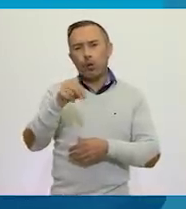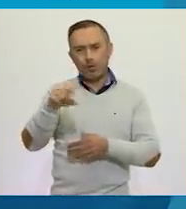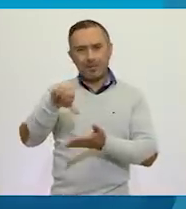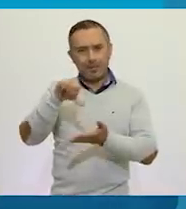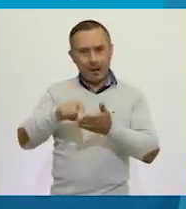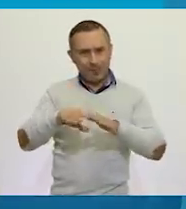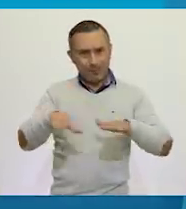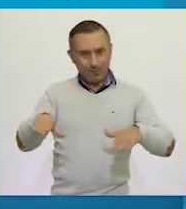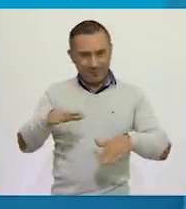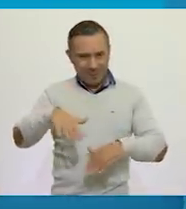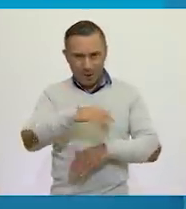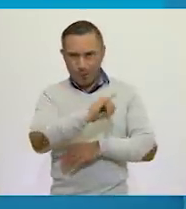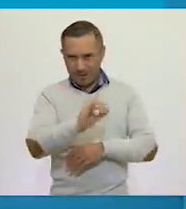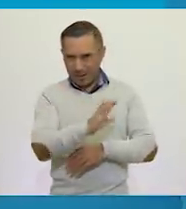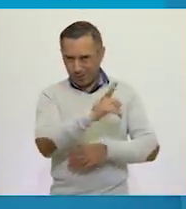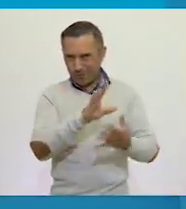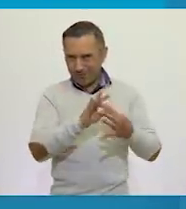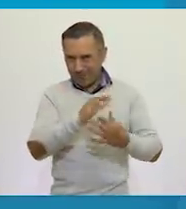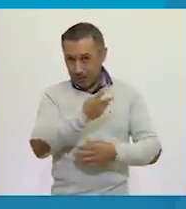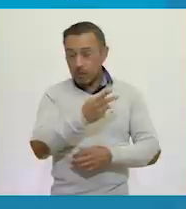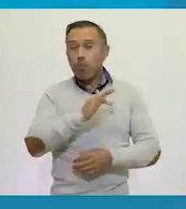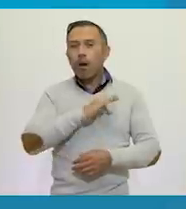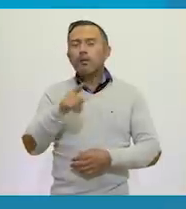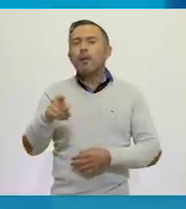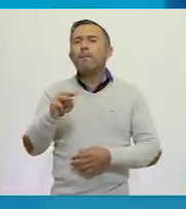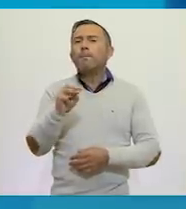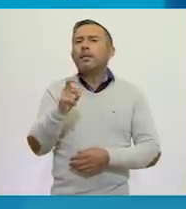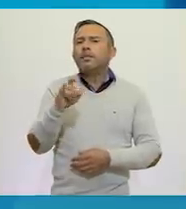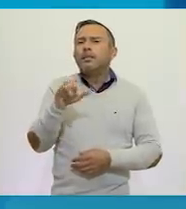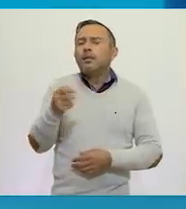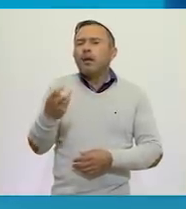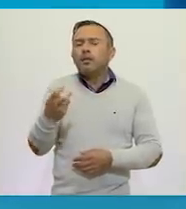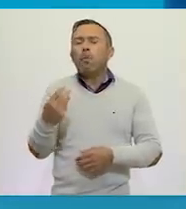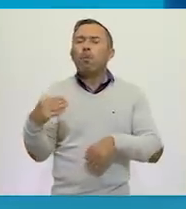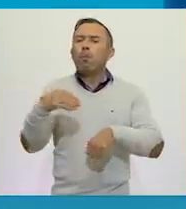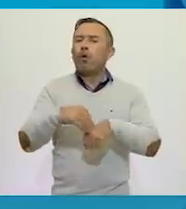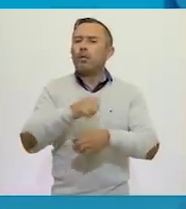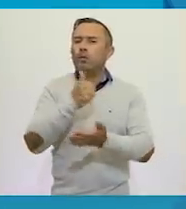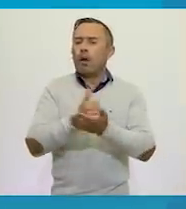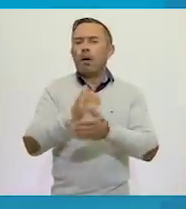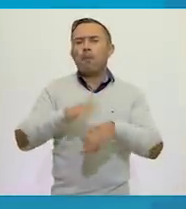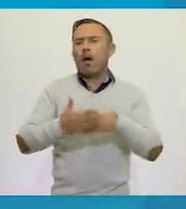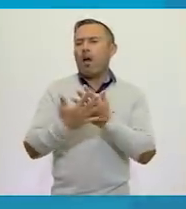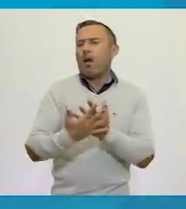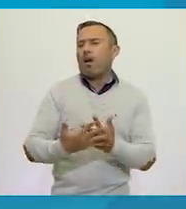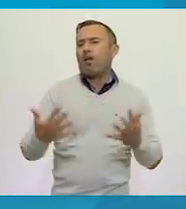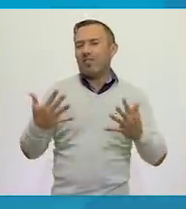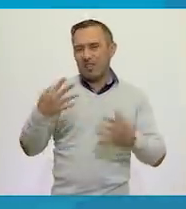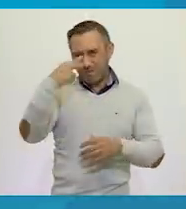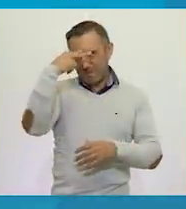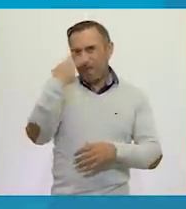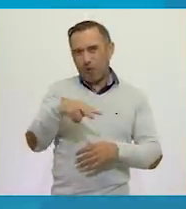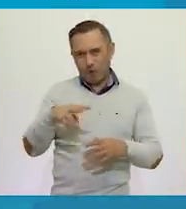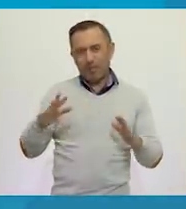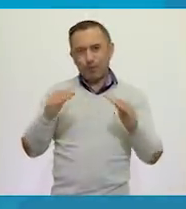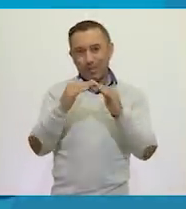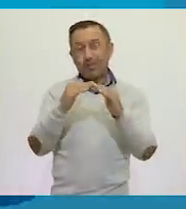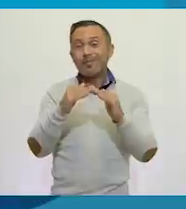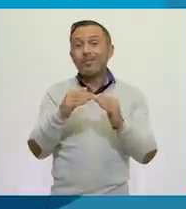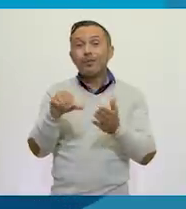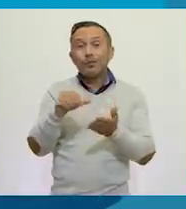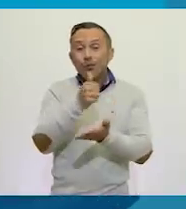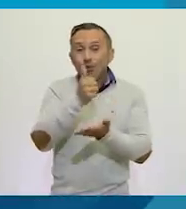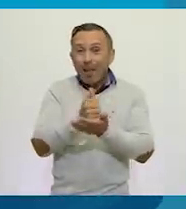en esta área donde los mexicas fundaron su ciudad más importante, México Tenochtitlan. Esta ciudad se fundó en una